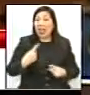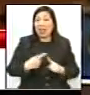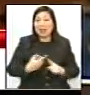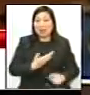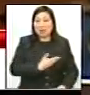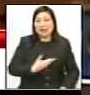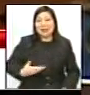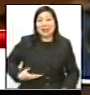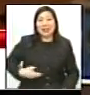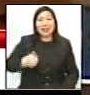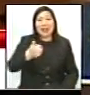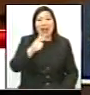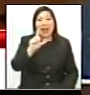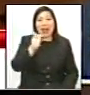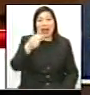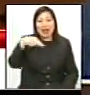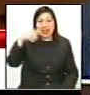recibido...